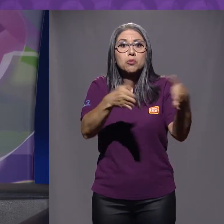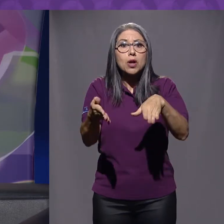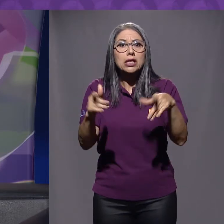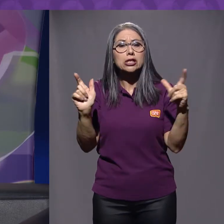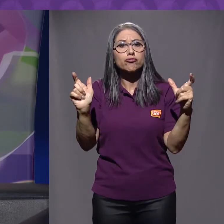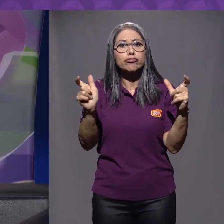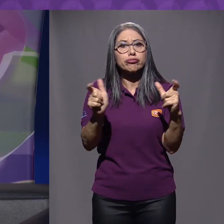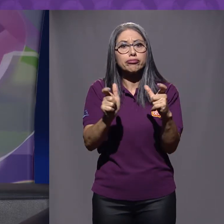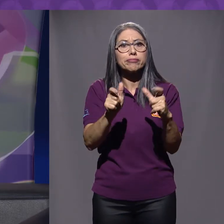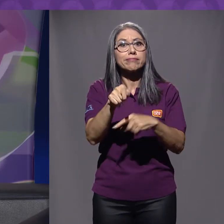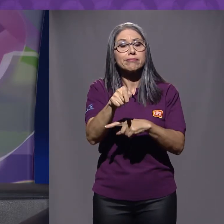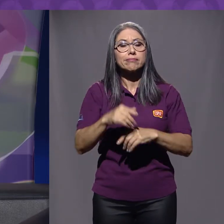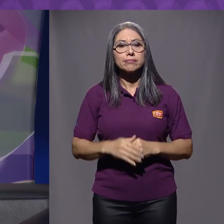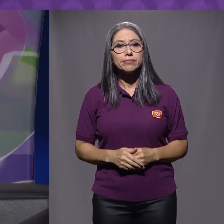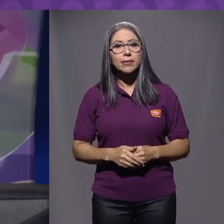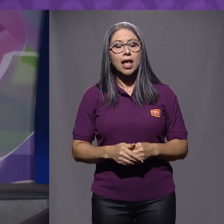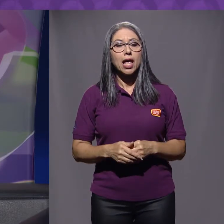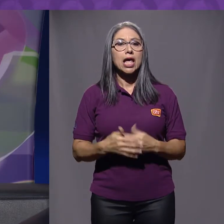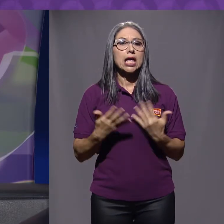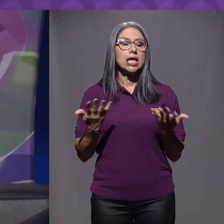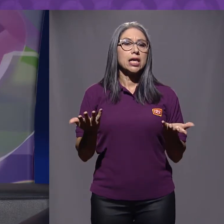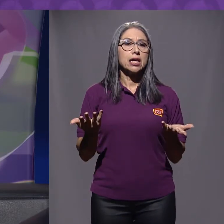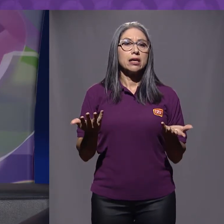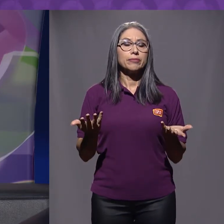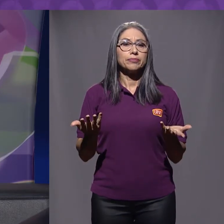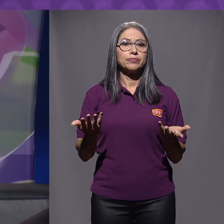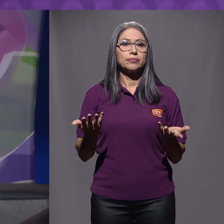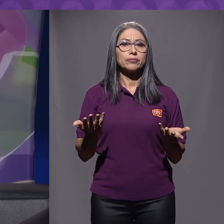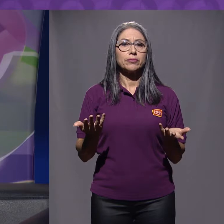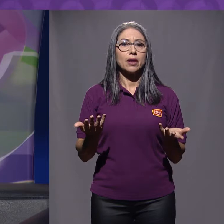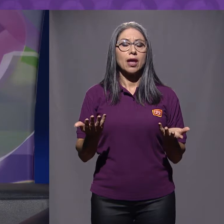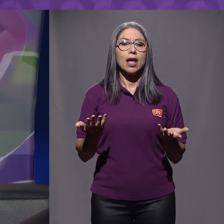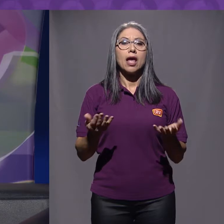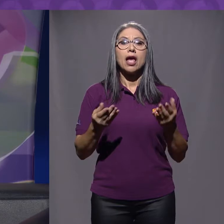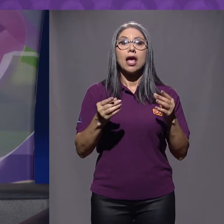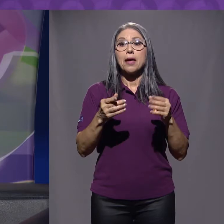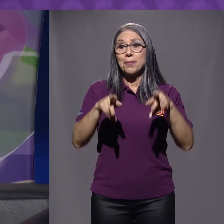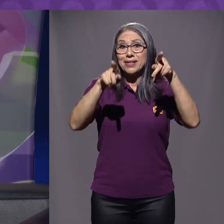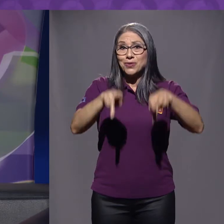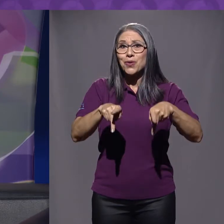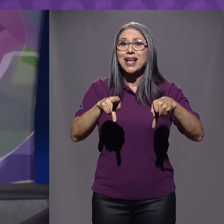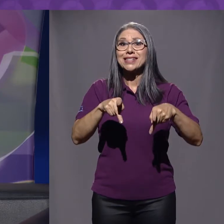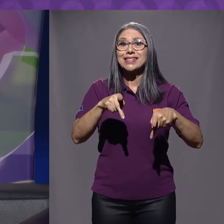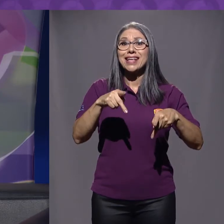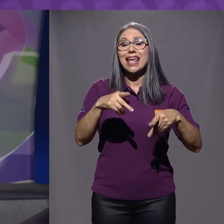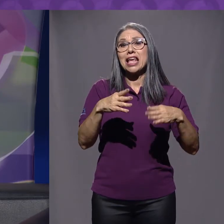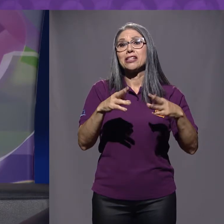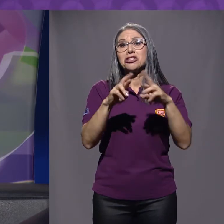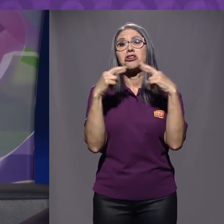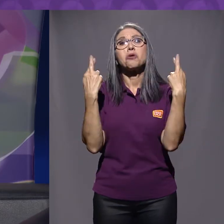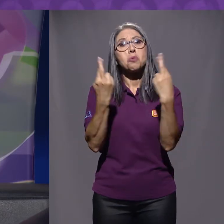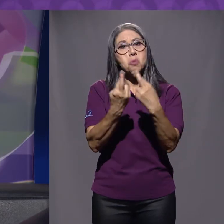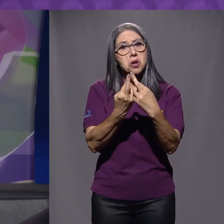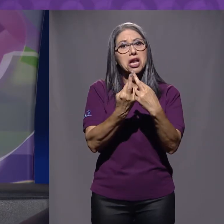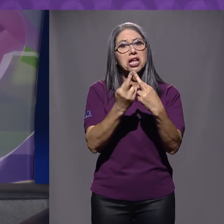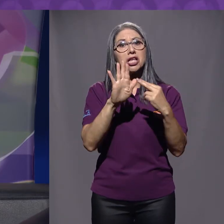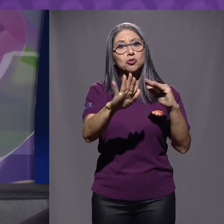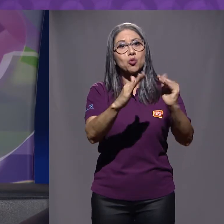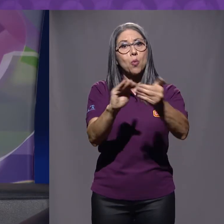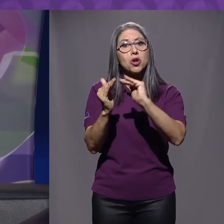afectado. Y bueno, y los grupos que estaban, digamos, en centros diurnos y que se reunían en la